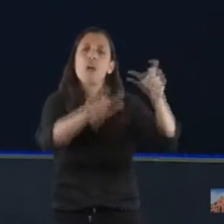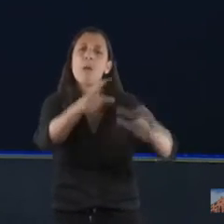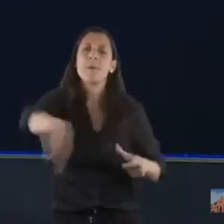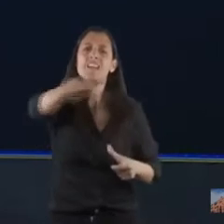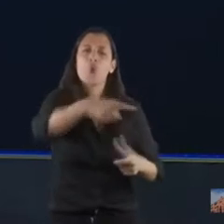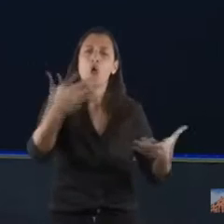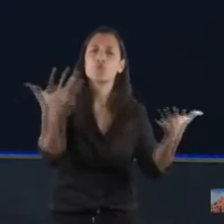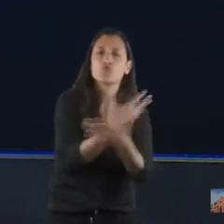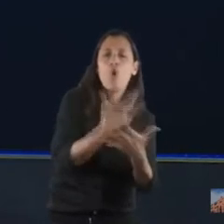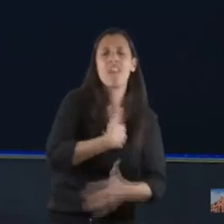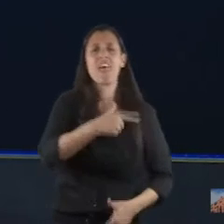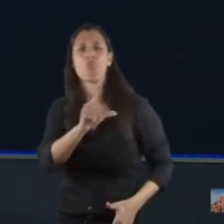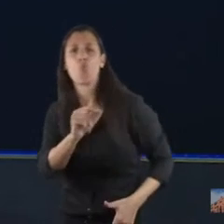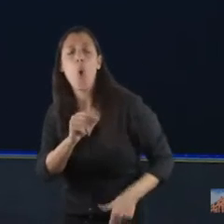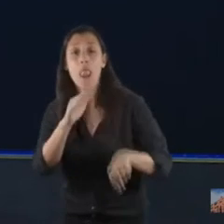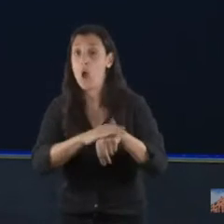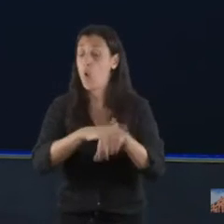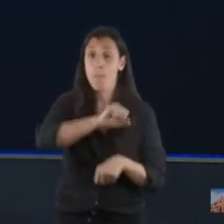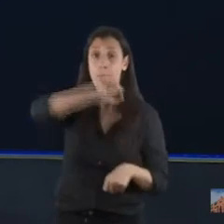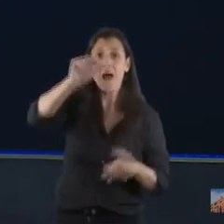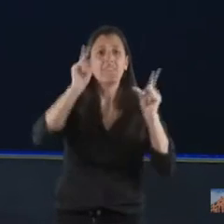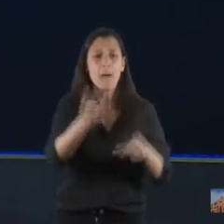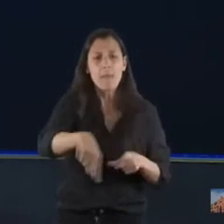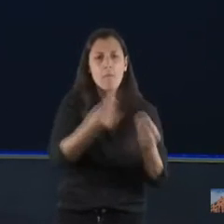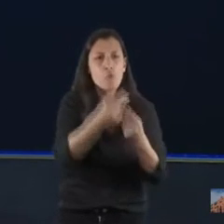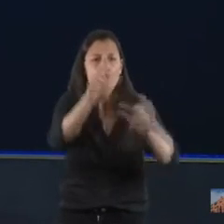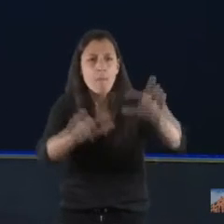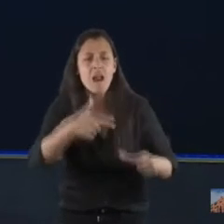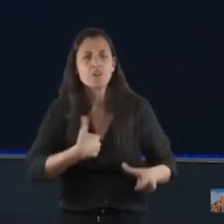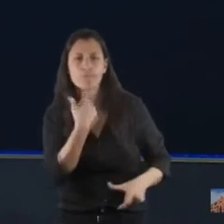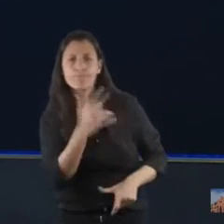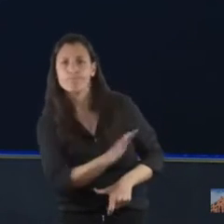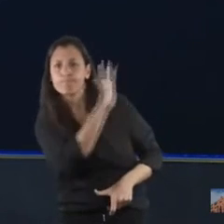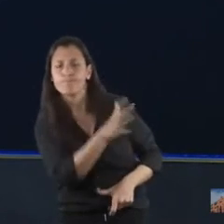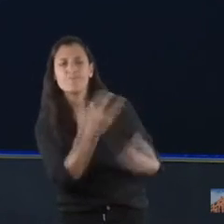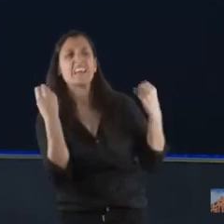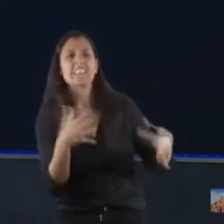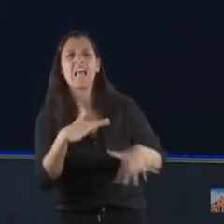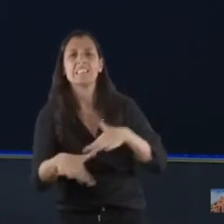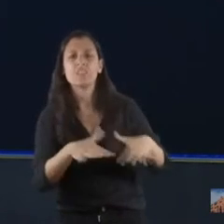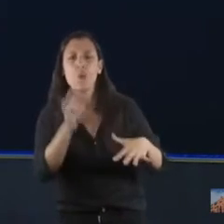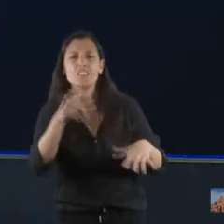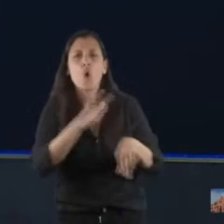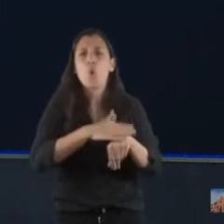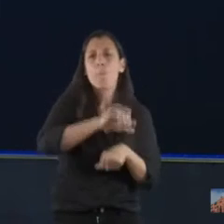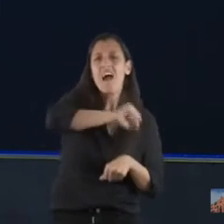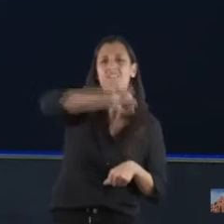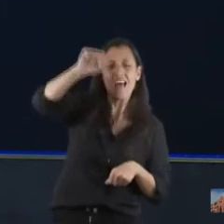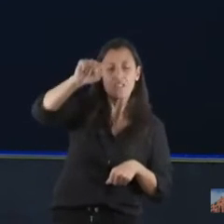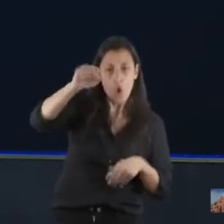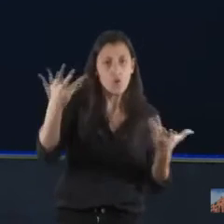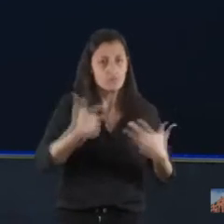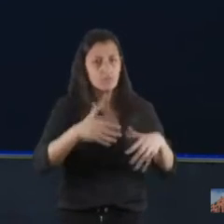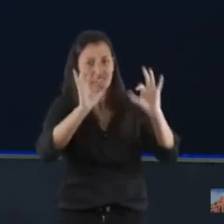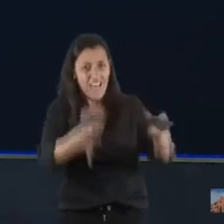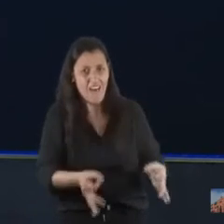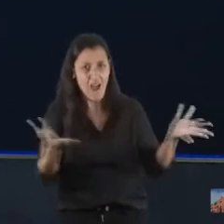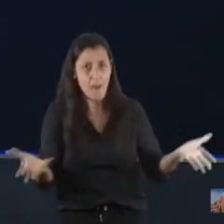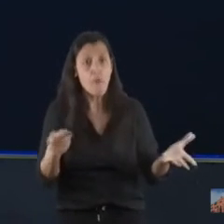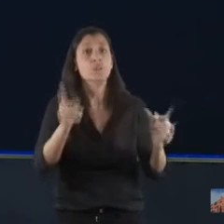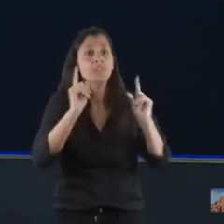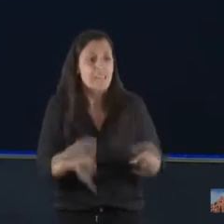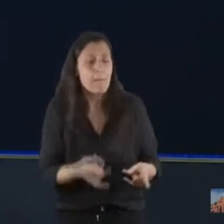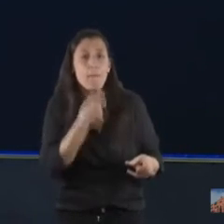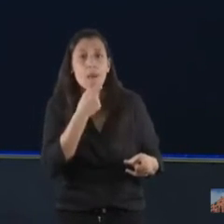familias argentinas o la incertidumbre que representan las familias argentinas el impacto de qué las cosas no